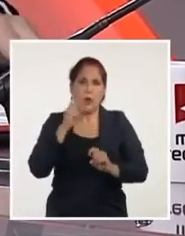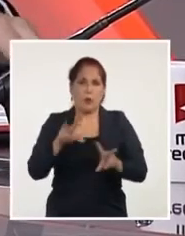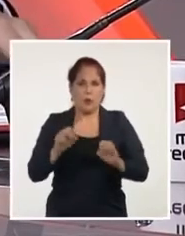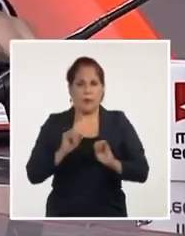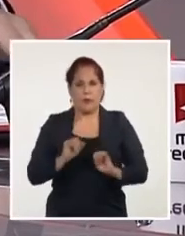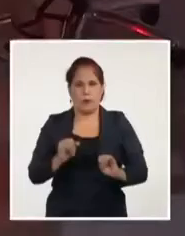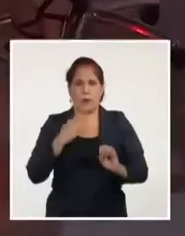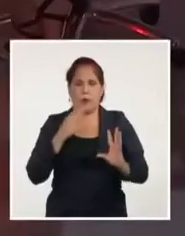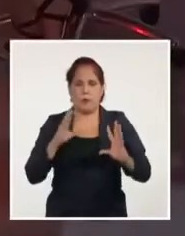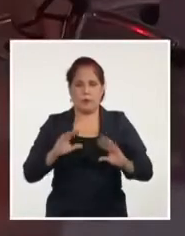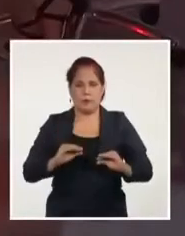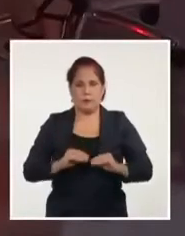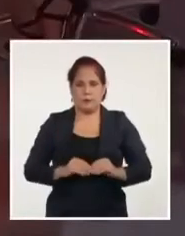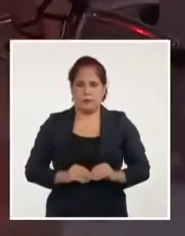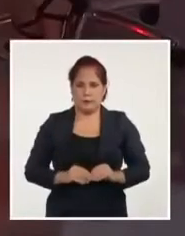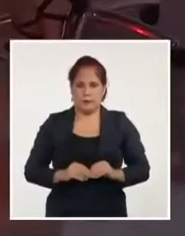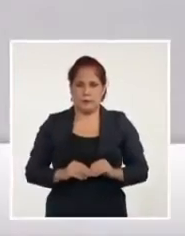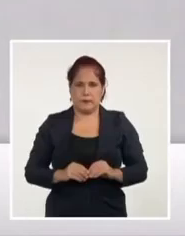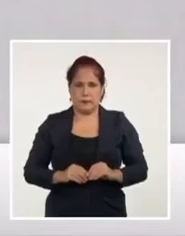Buenas noches.